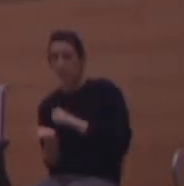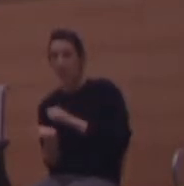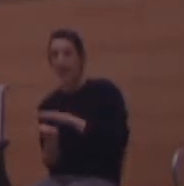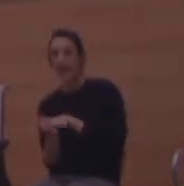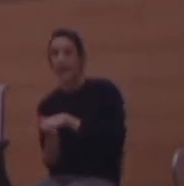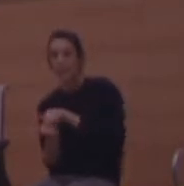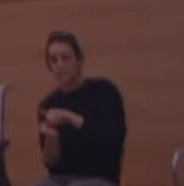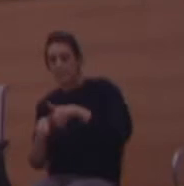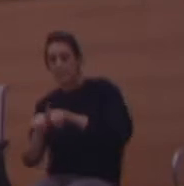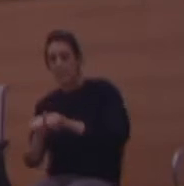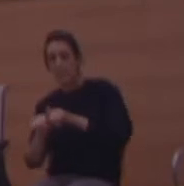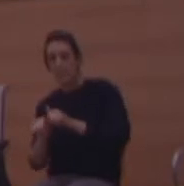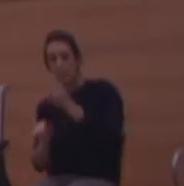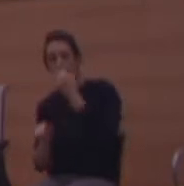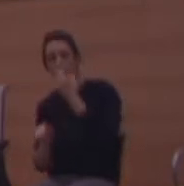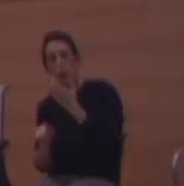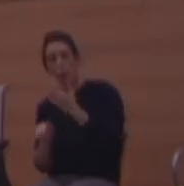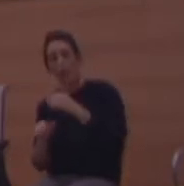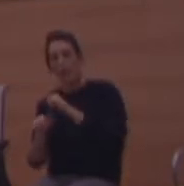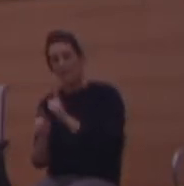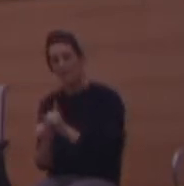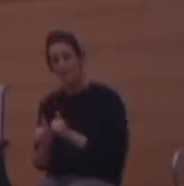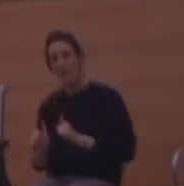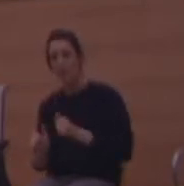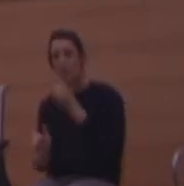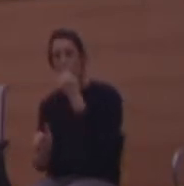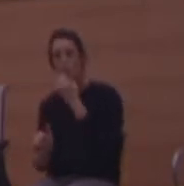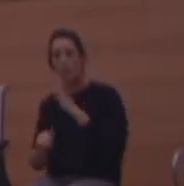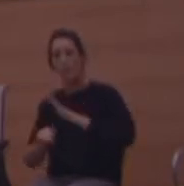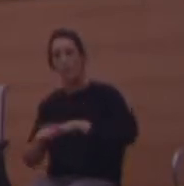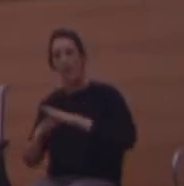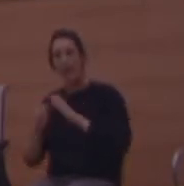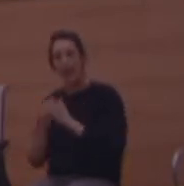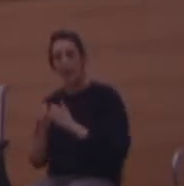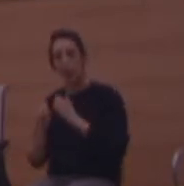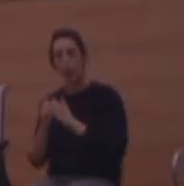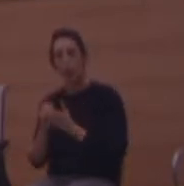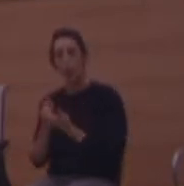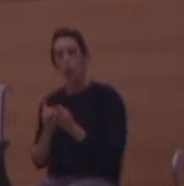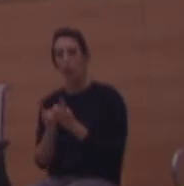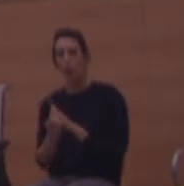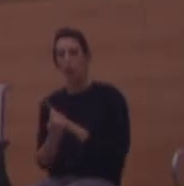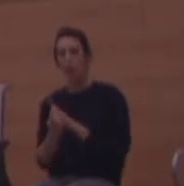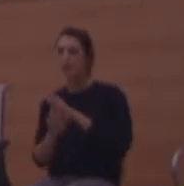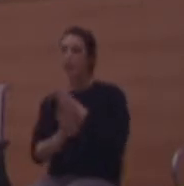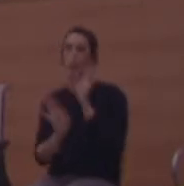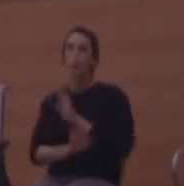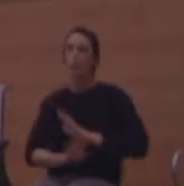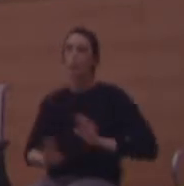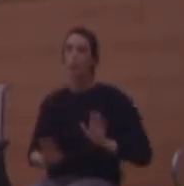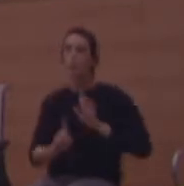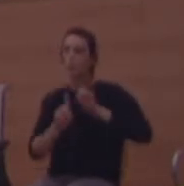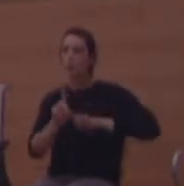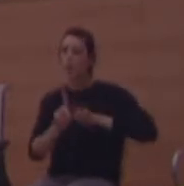masajearla muy bien, hay que moldearla muy bien, ¿vale? Para que coja consistencia. Y por último, utilizaríamos ya